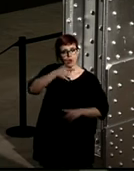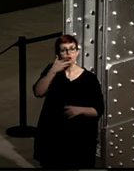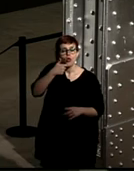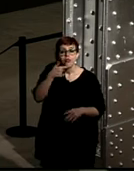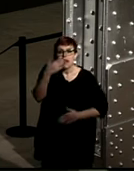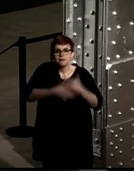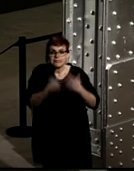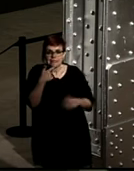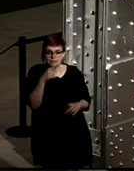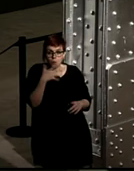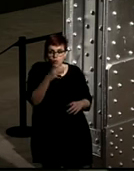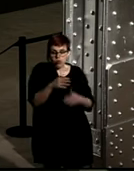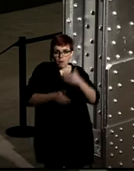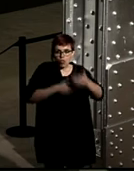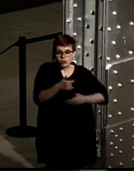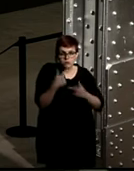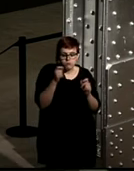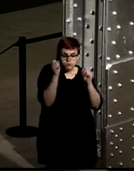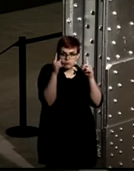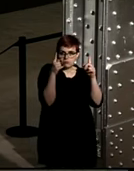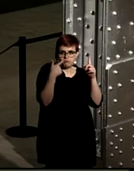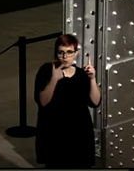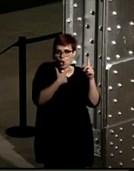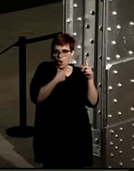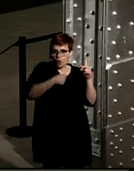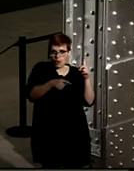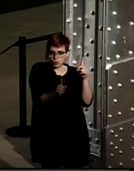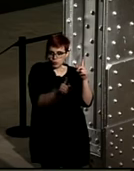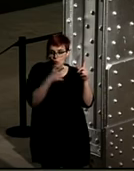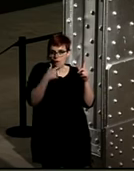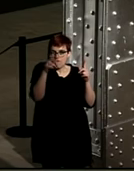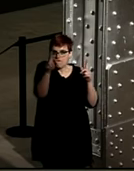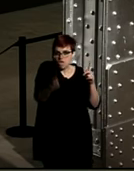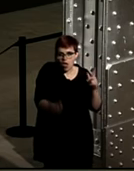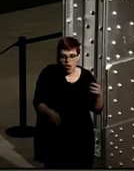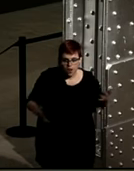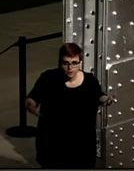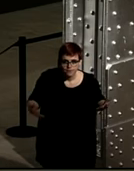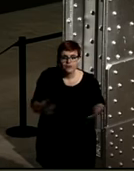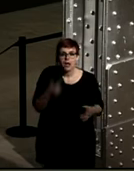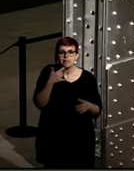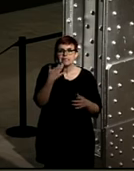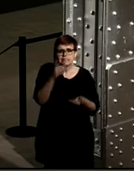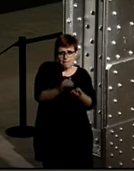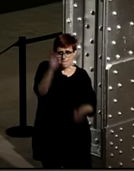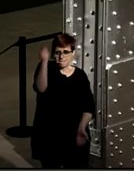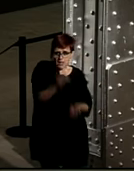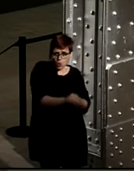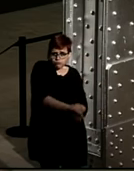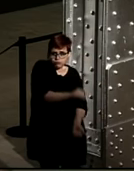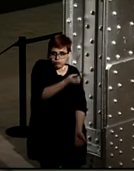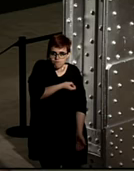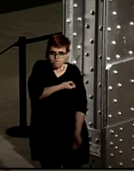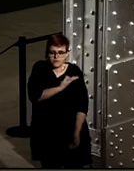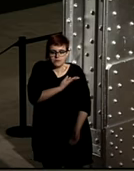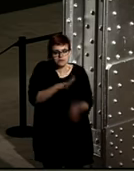que puedes descubrir en ese proceso, ¿no? Si tienes una vocación desde pequeño y